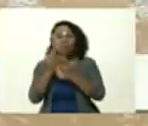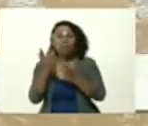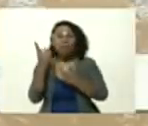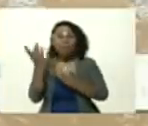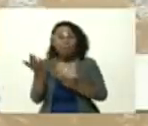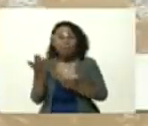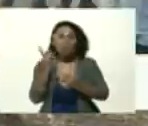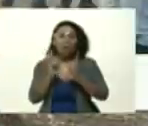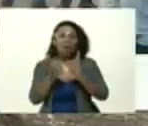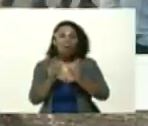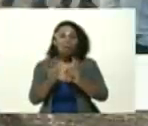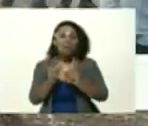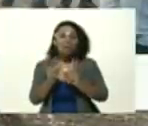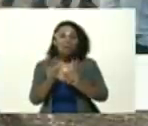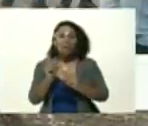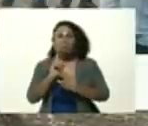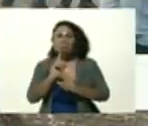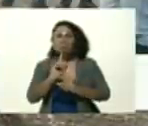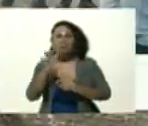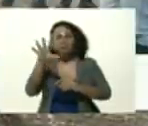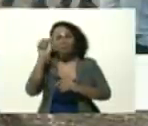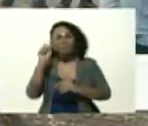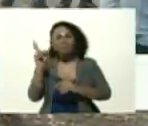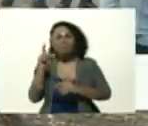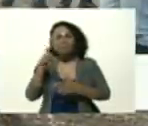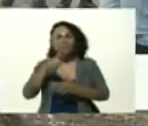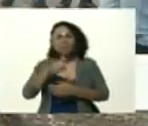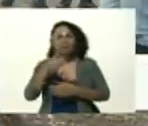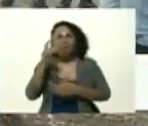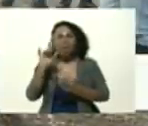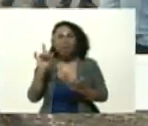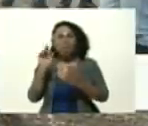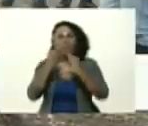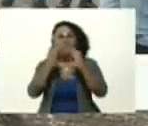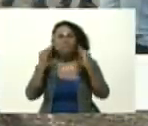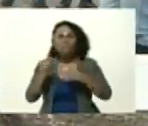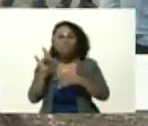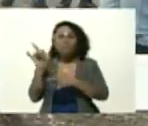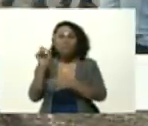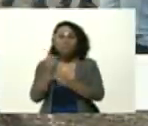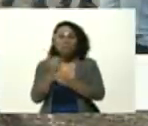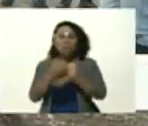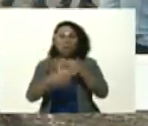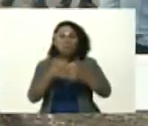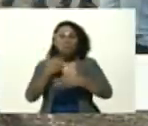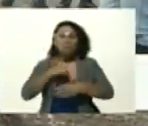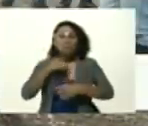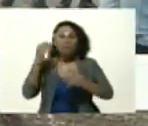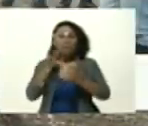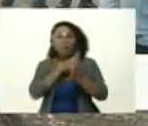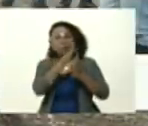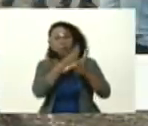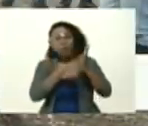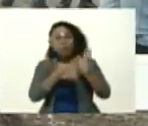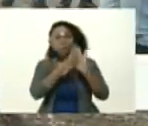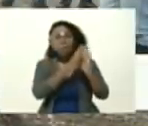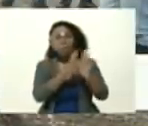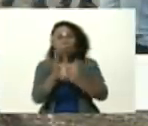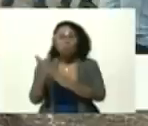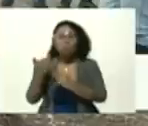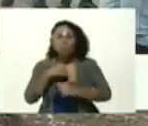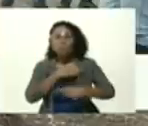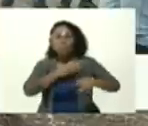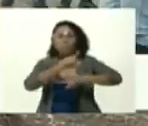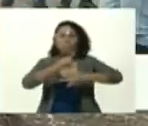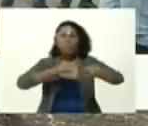veces, bueno, no se entiende la necesidad de tener que irse a un refugio. Ese trabajo también lo está haciendo nuestra estructura organizada. Estamos